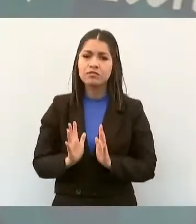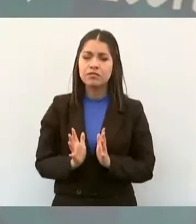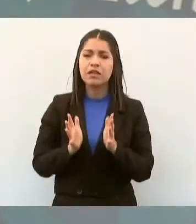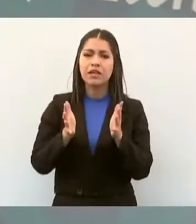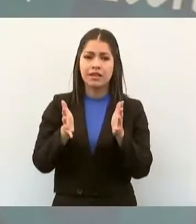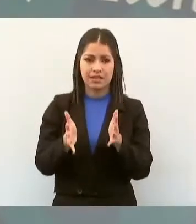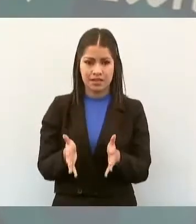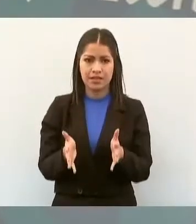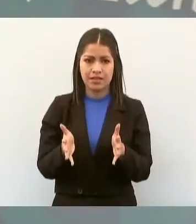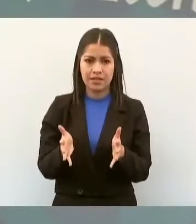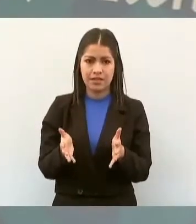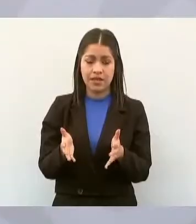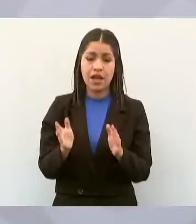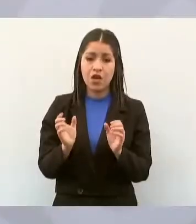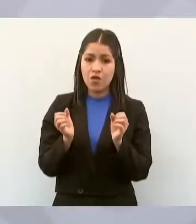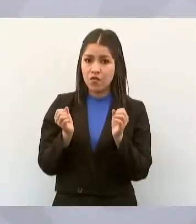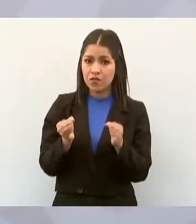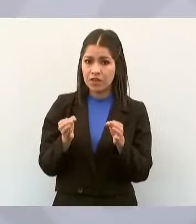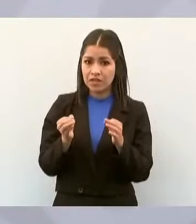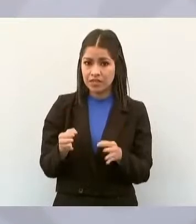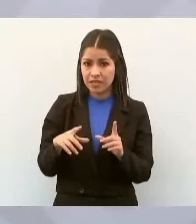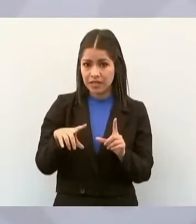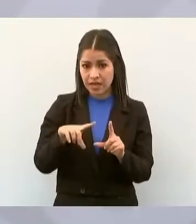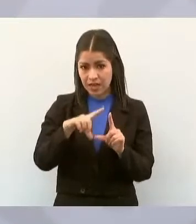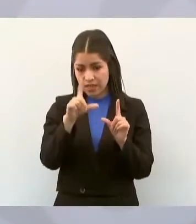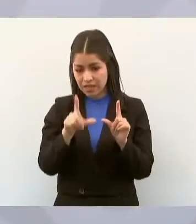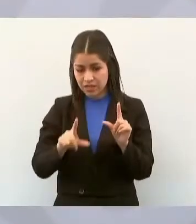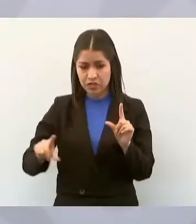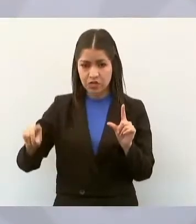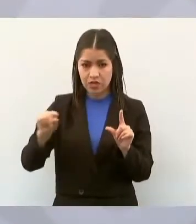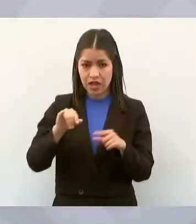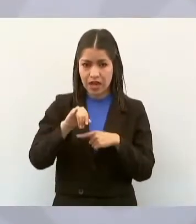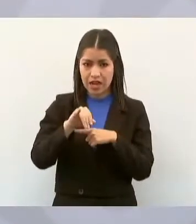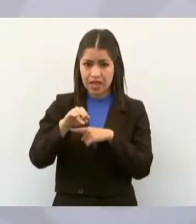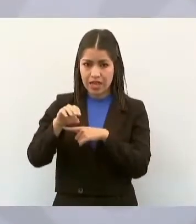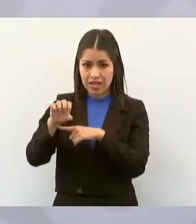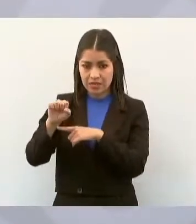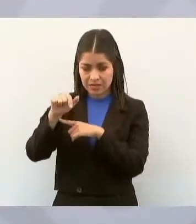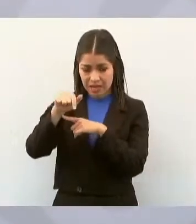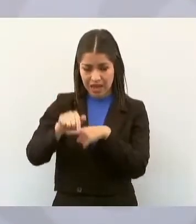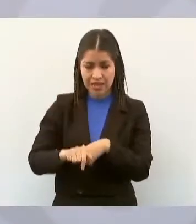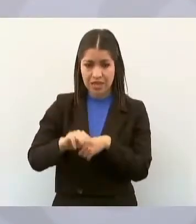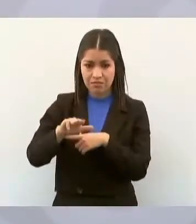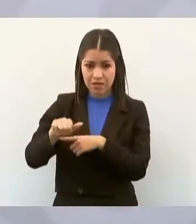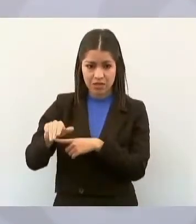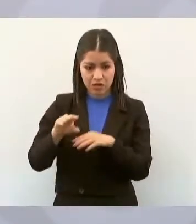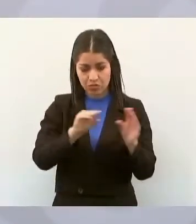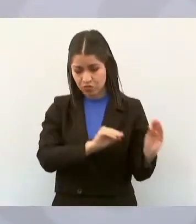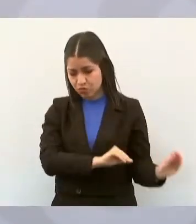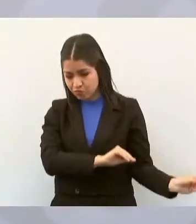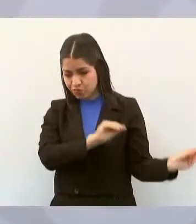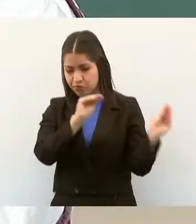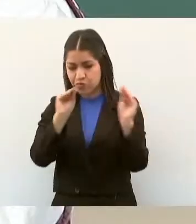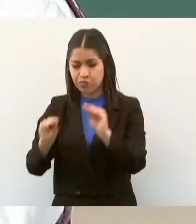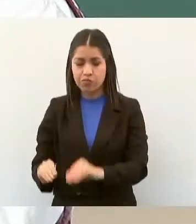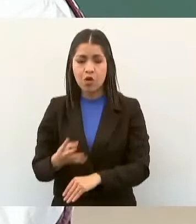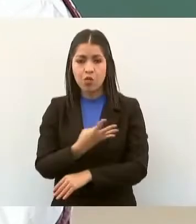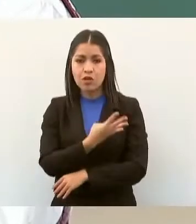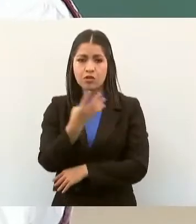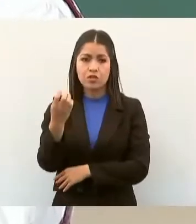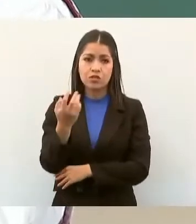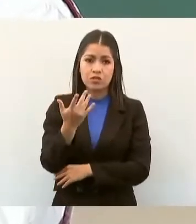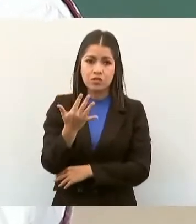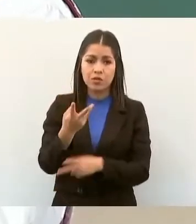las primeras oficinas nacionales del Instituto Mexicano del Seguro Social en Michoacán, con el traslado de